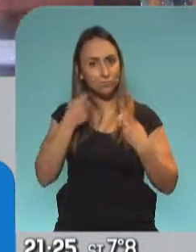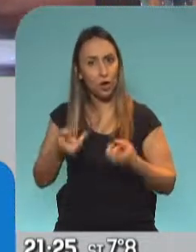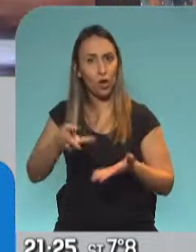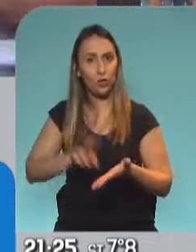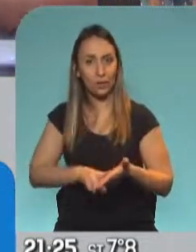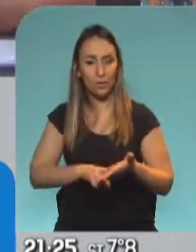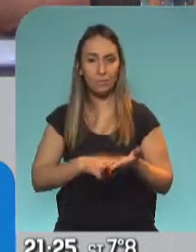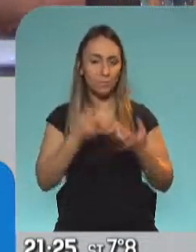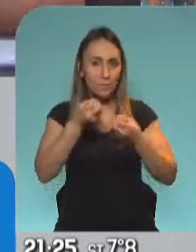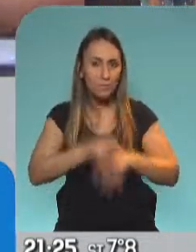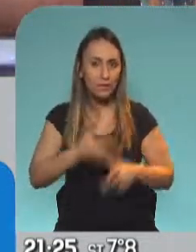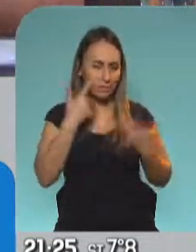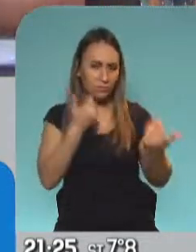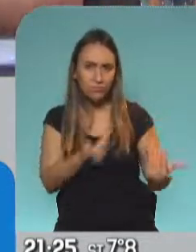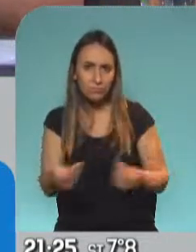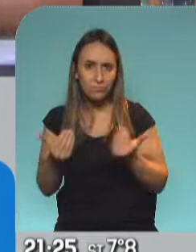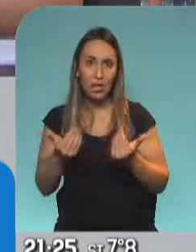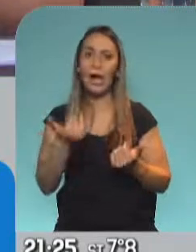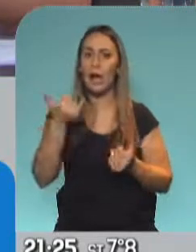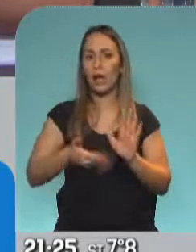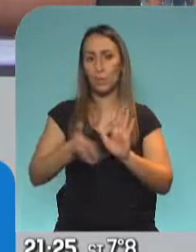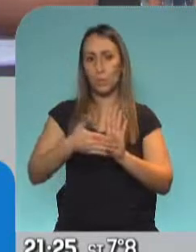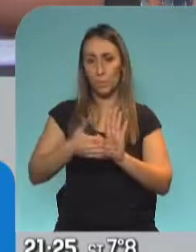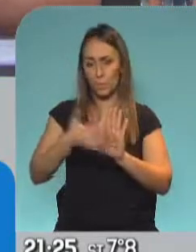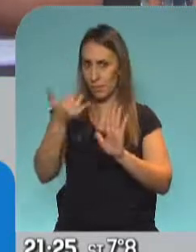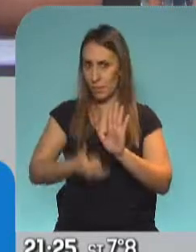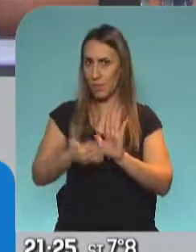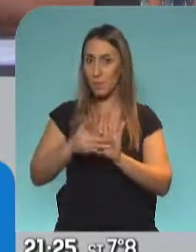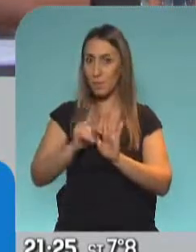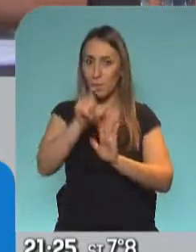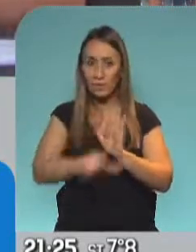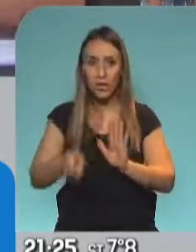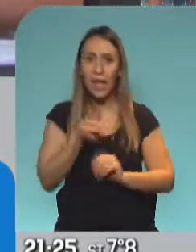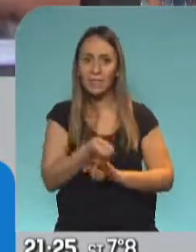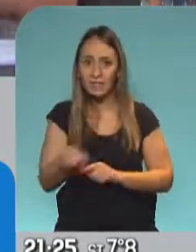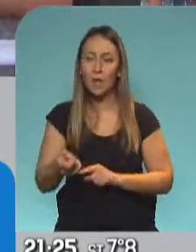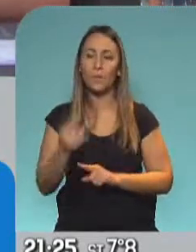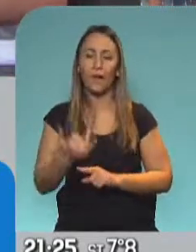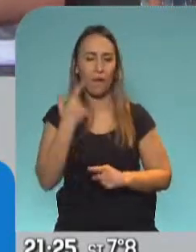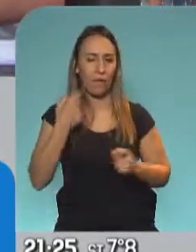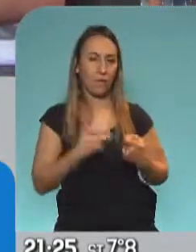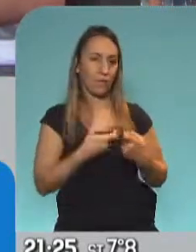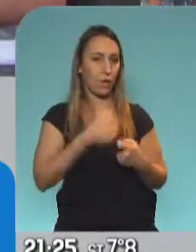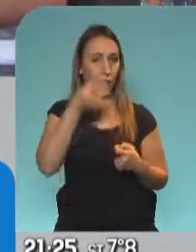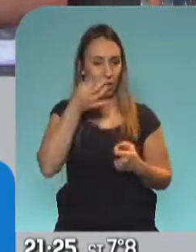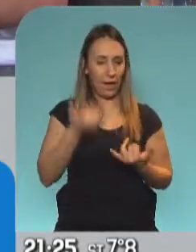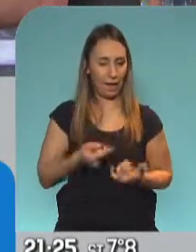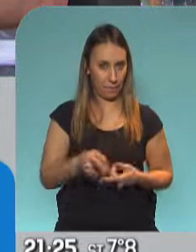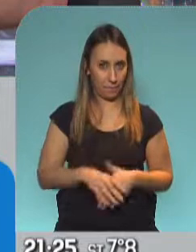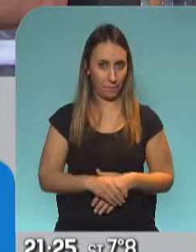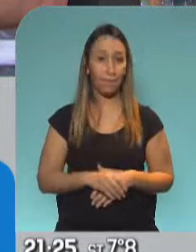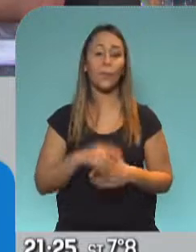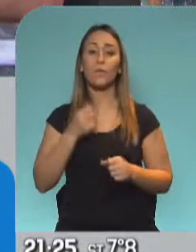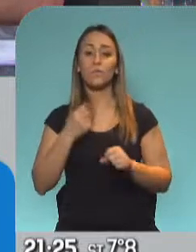la mesa y decir, acá hay pruebas de que estas personas habrían sido asesinadas con complicidad, digamos, con el tema del el avance